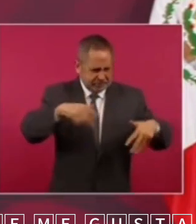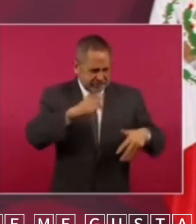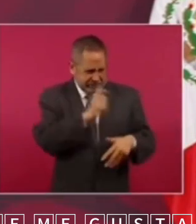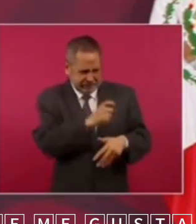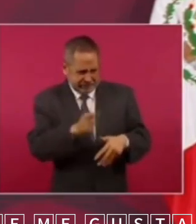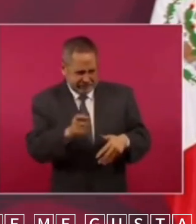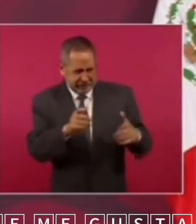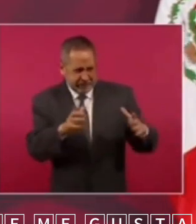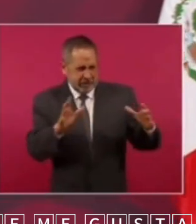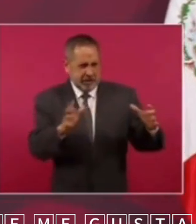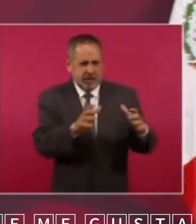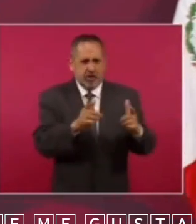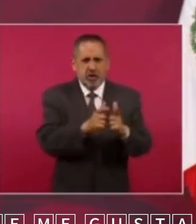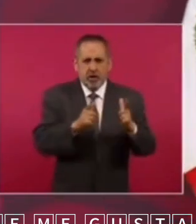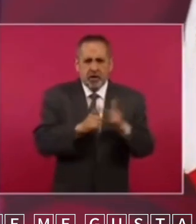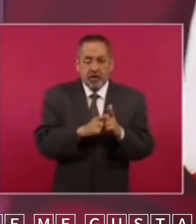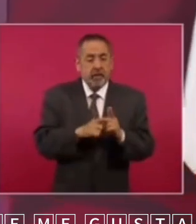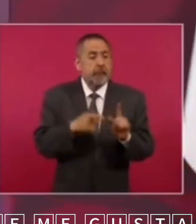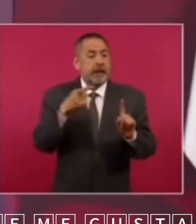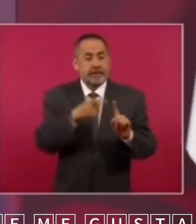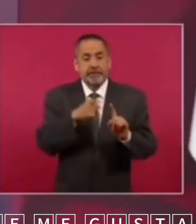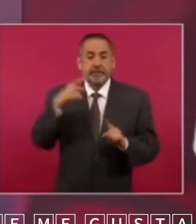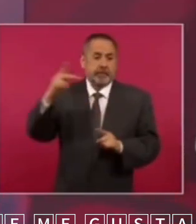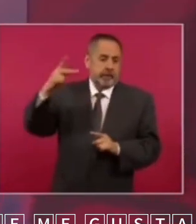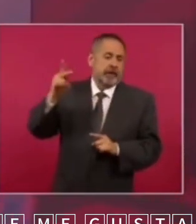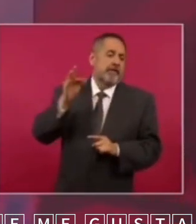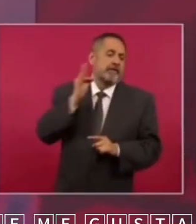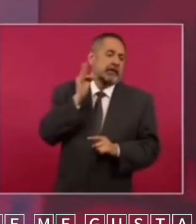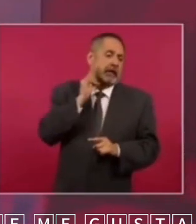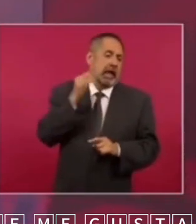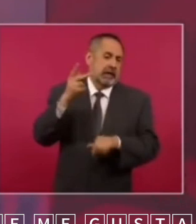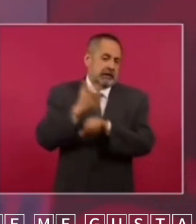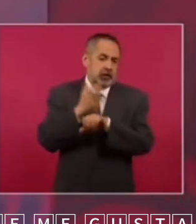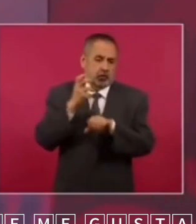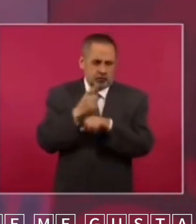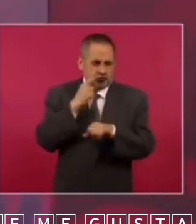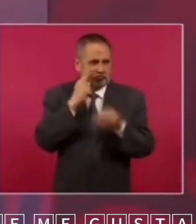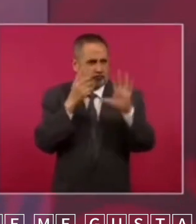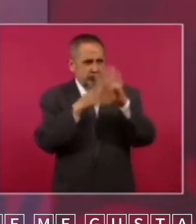y así encuadró el asunto la Fiscalía de Estados Unidos.